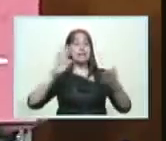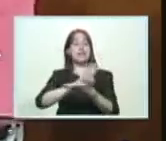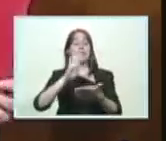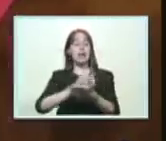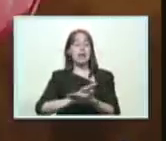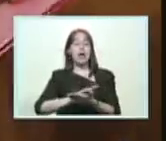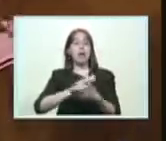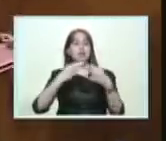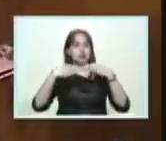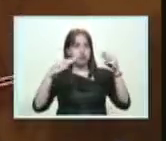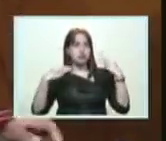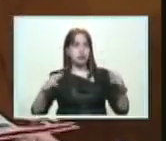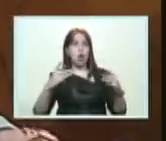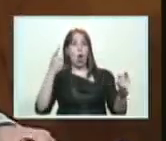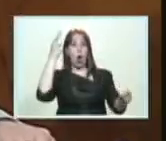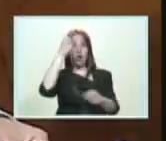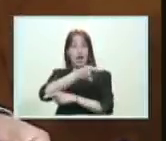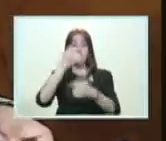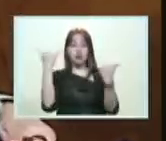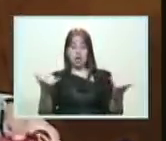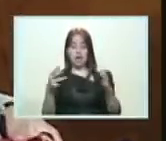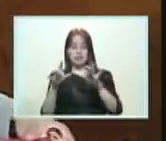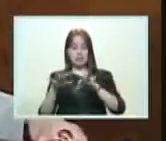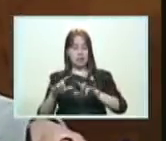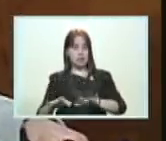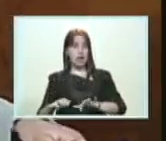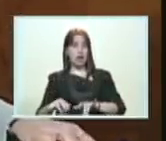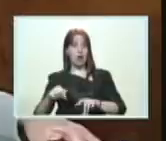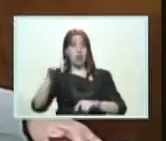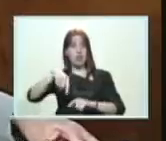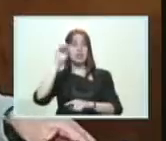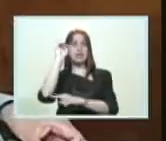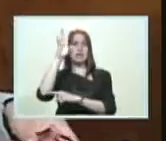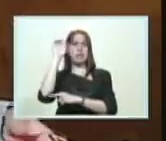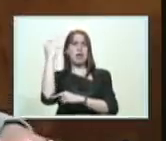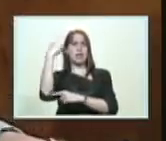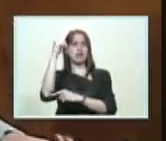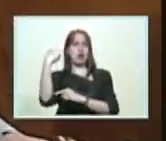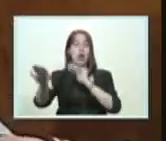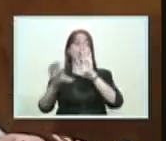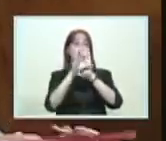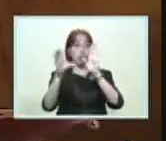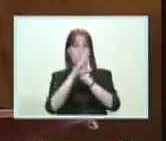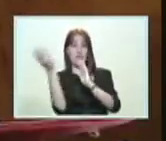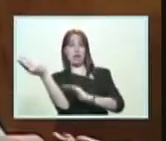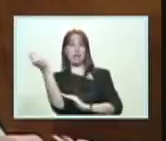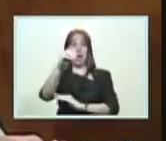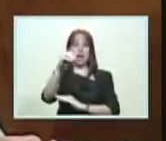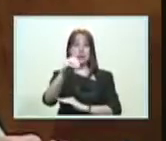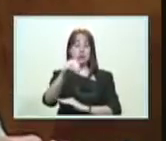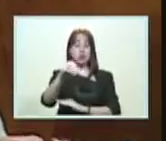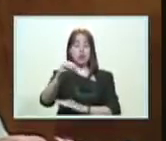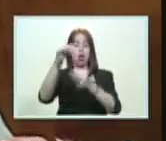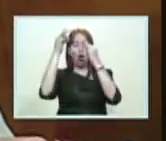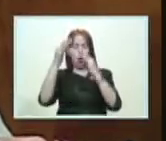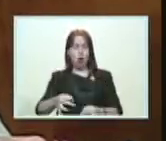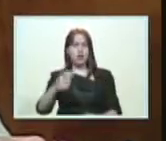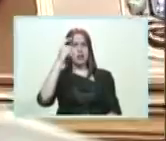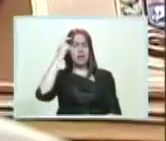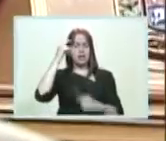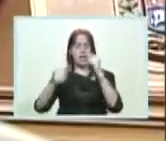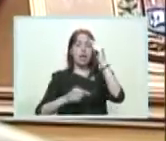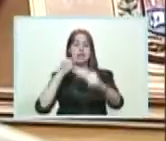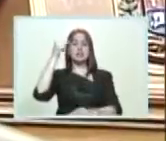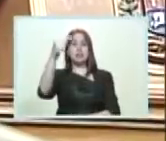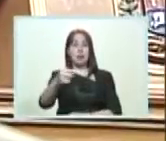ya ordeno al secretario de esta Asamblea Constituyente para que se incorpore al orden del día que tendremos la